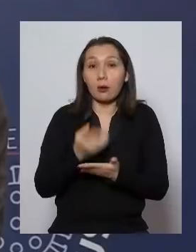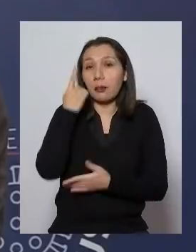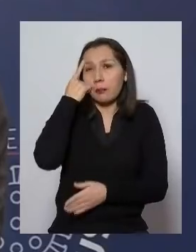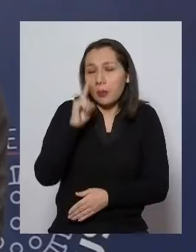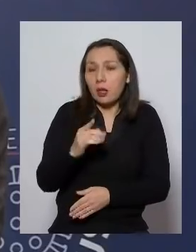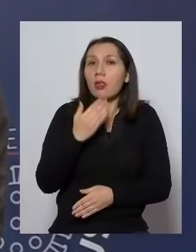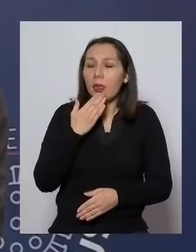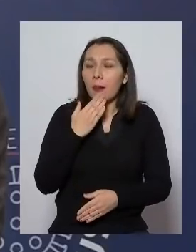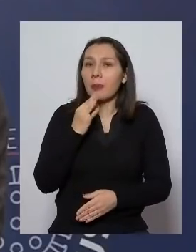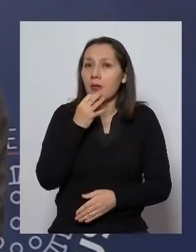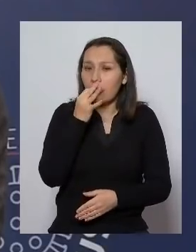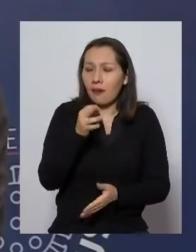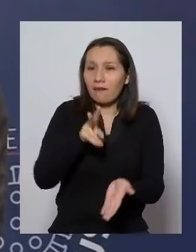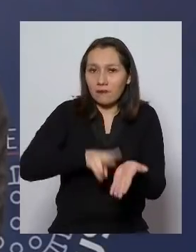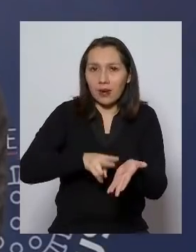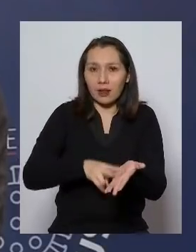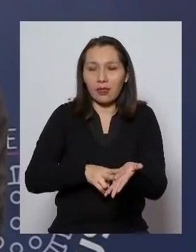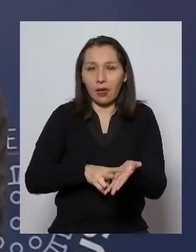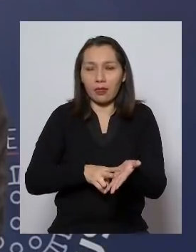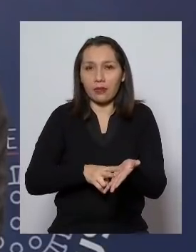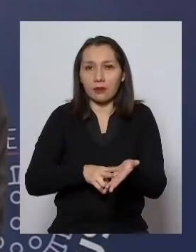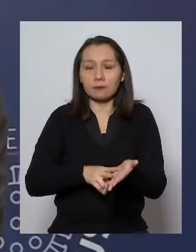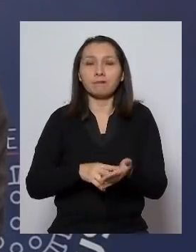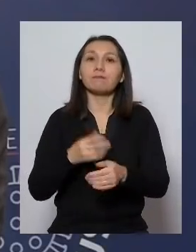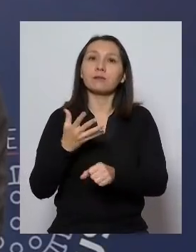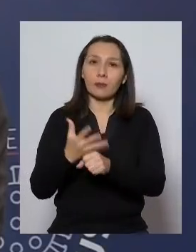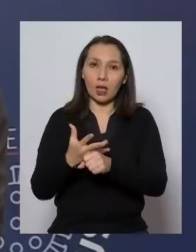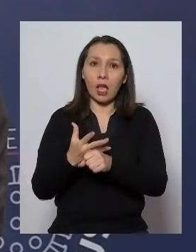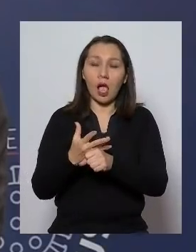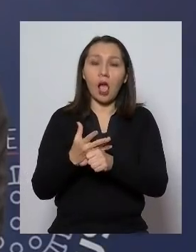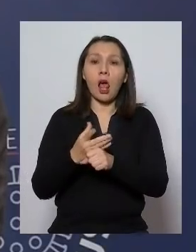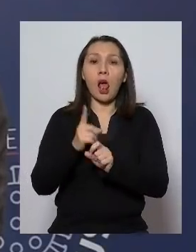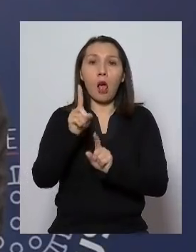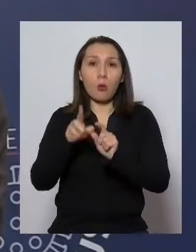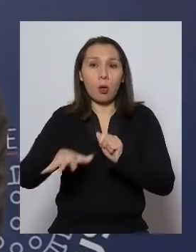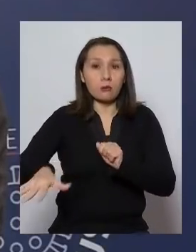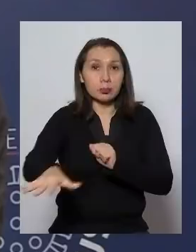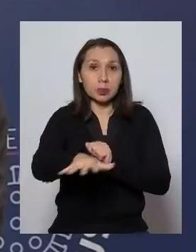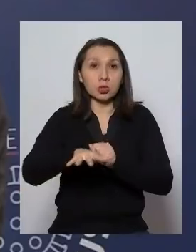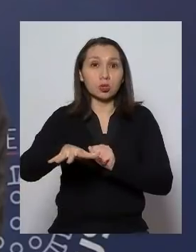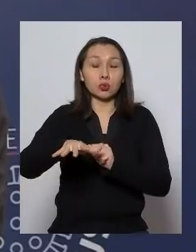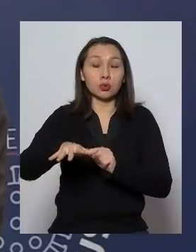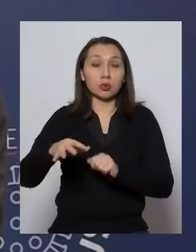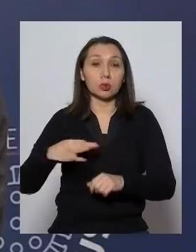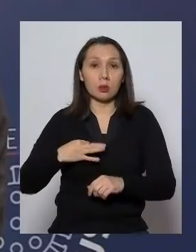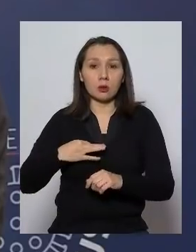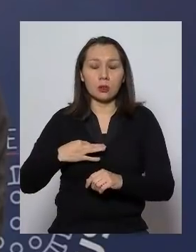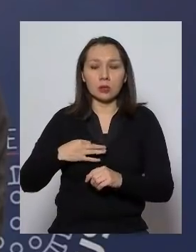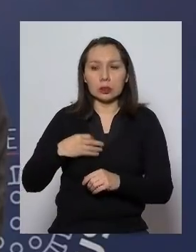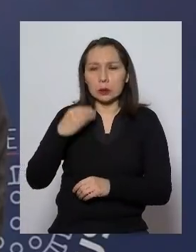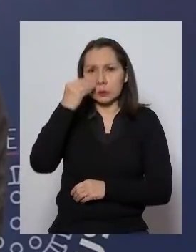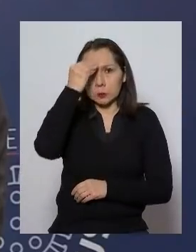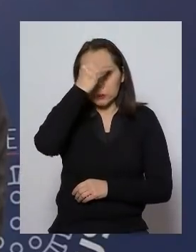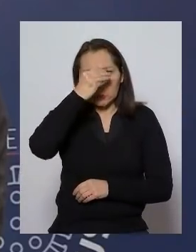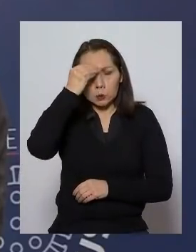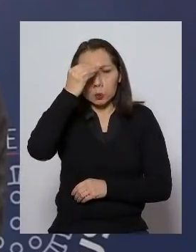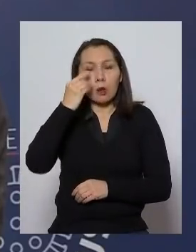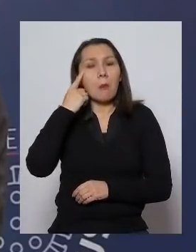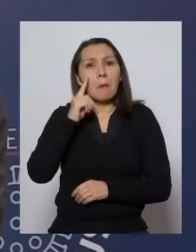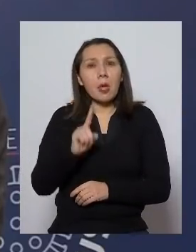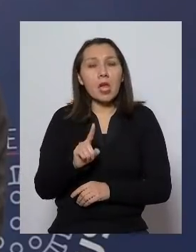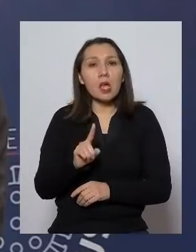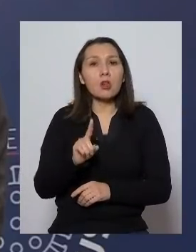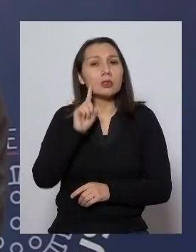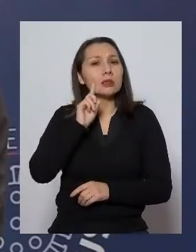también tenemos que reconocer que hay una parte de la ciudadanía que está preocupada, pero no